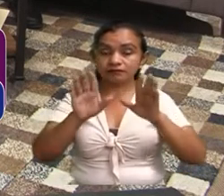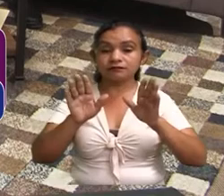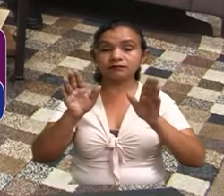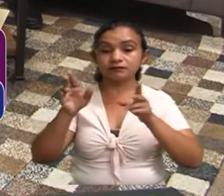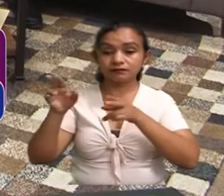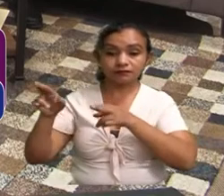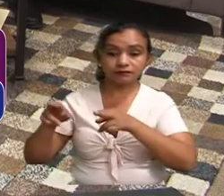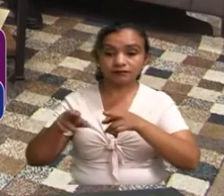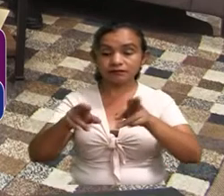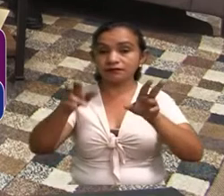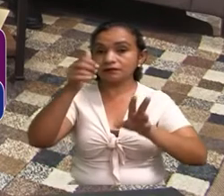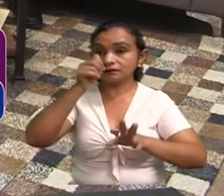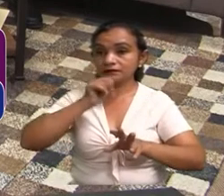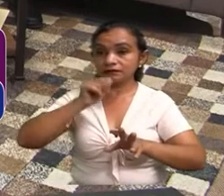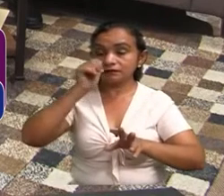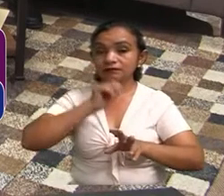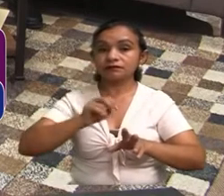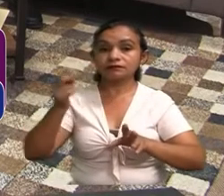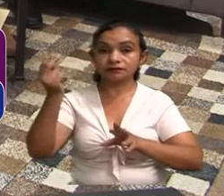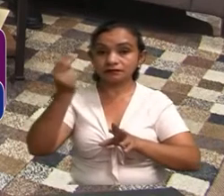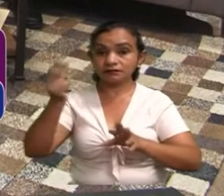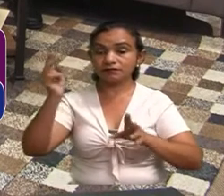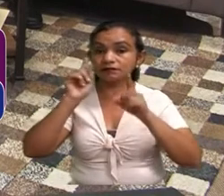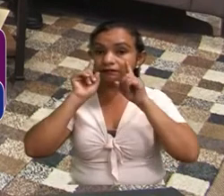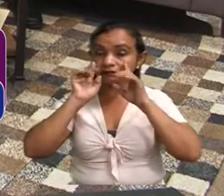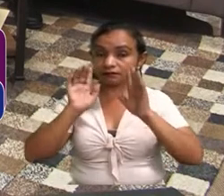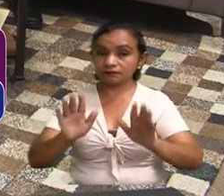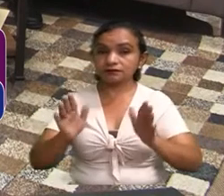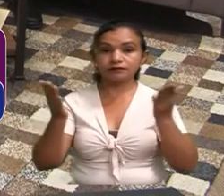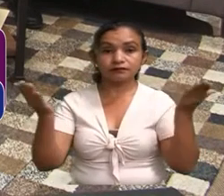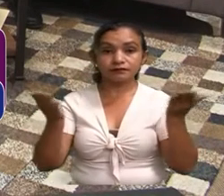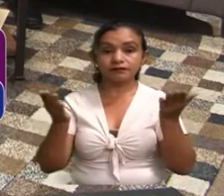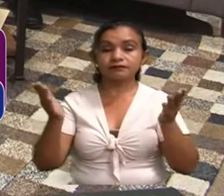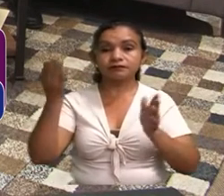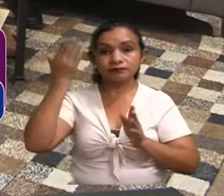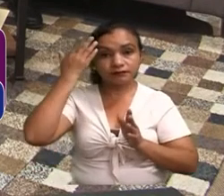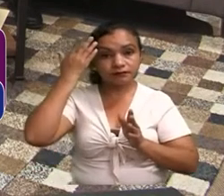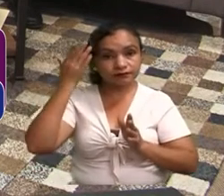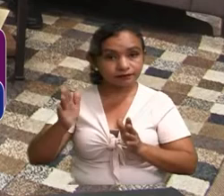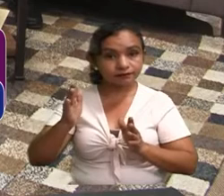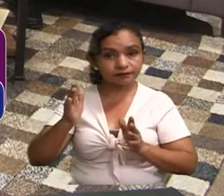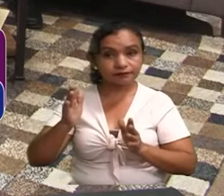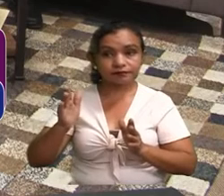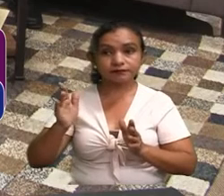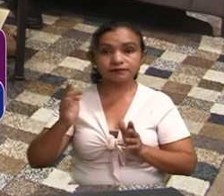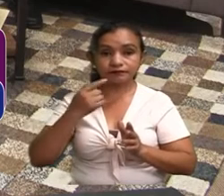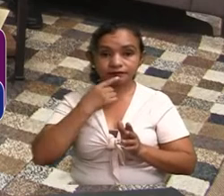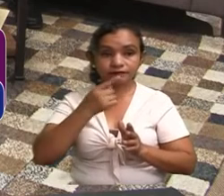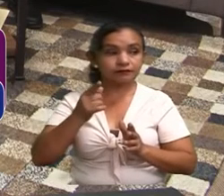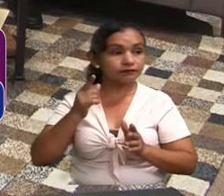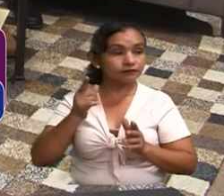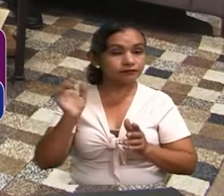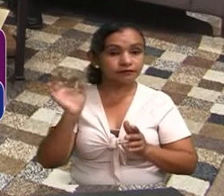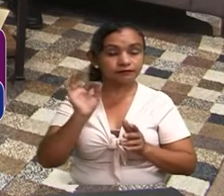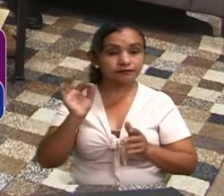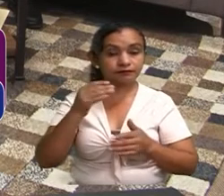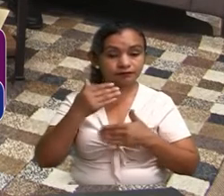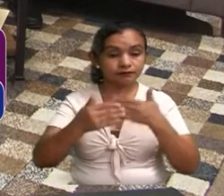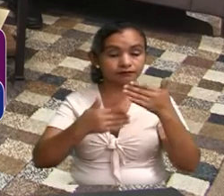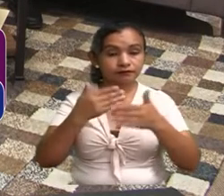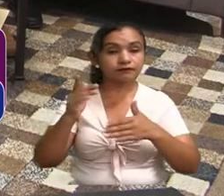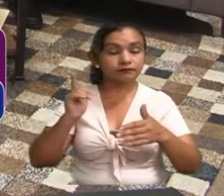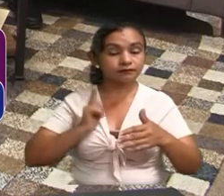hídrico que hay en la comunidad, darle buen uso, y sobre todo también de que sepan que eso hay, como decía, una estructura de costo que ellos tienen